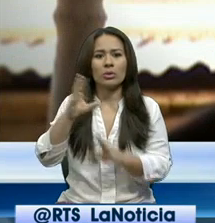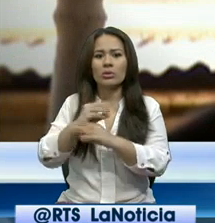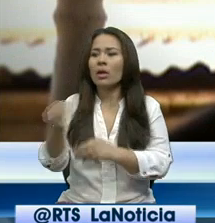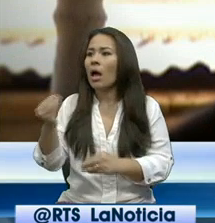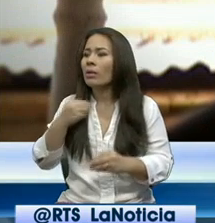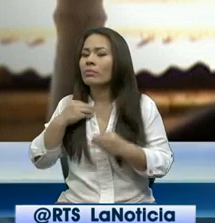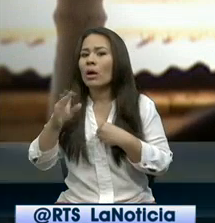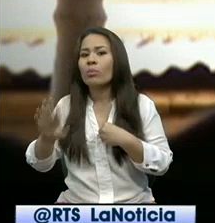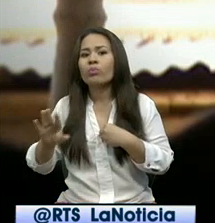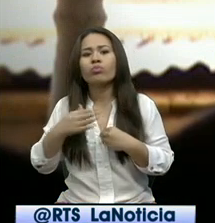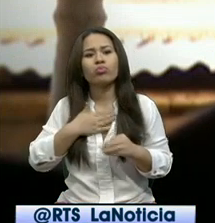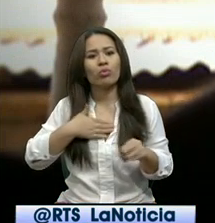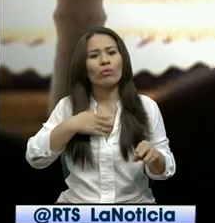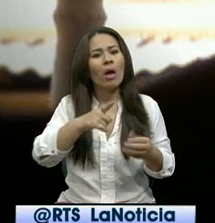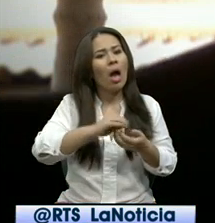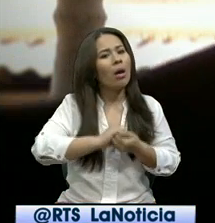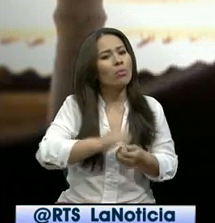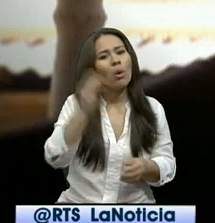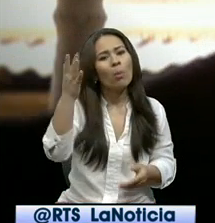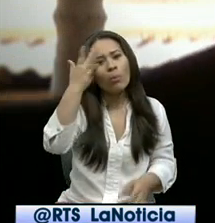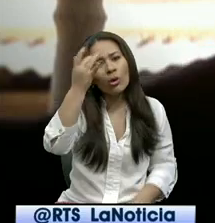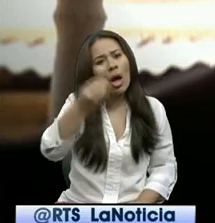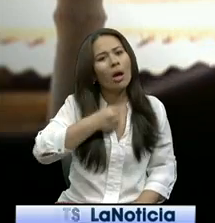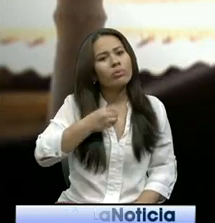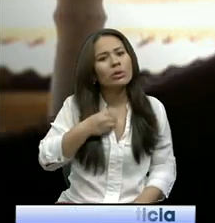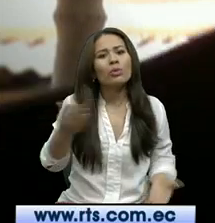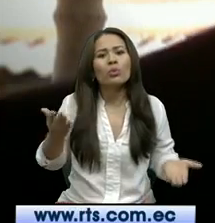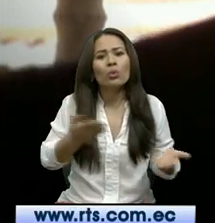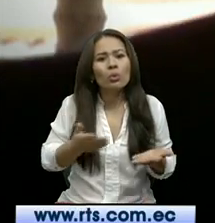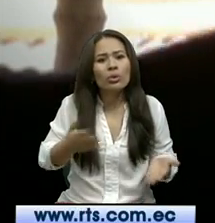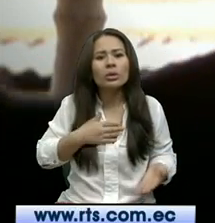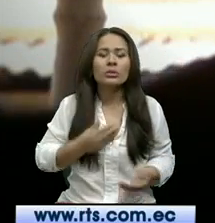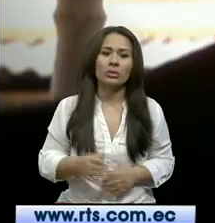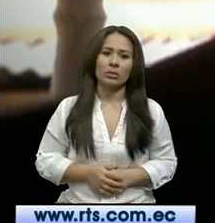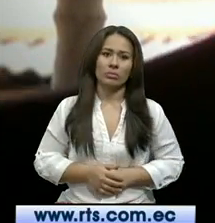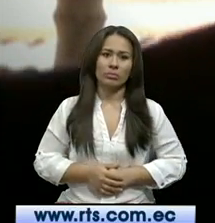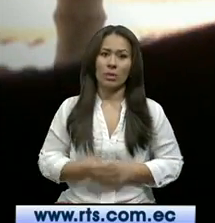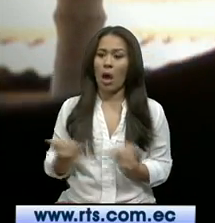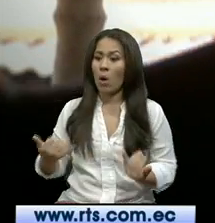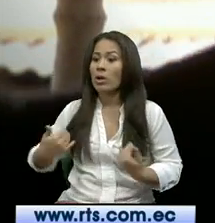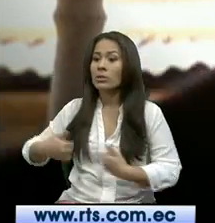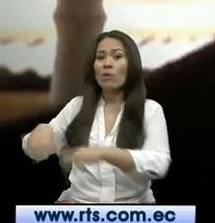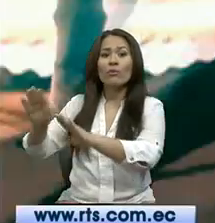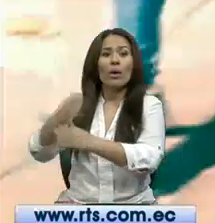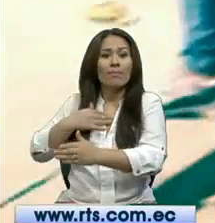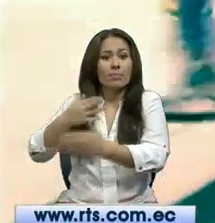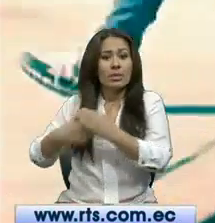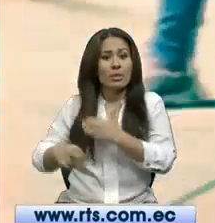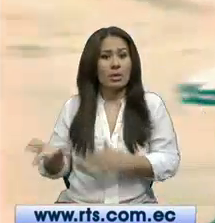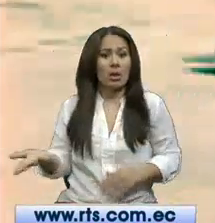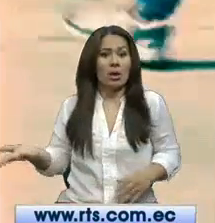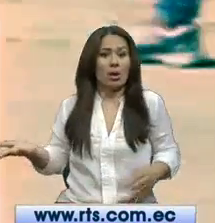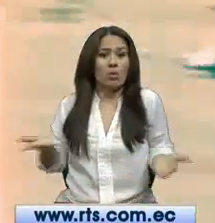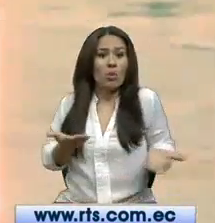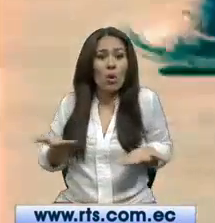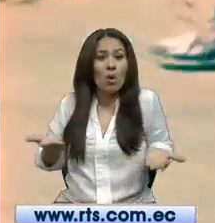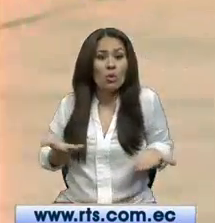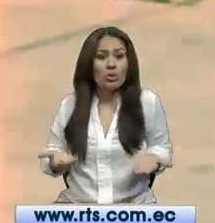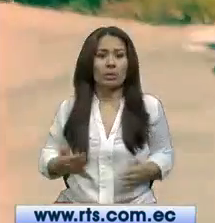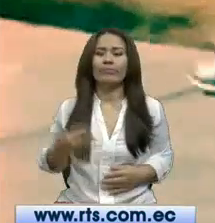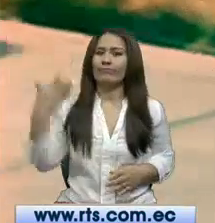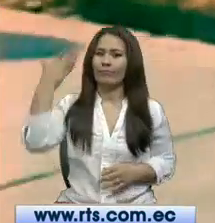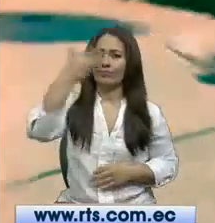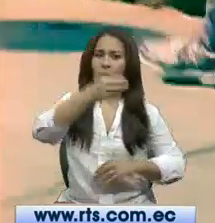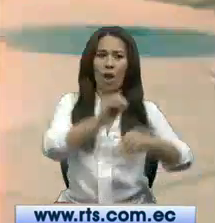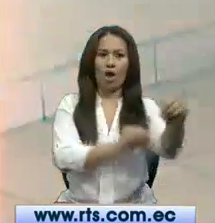a mis amigos que me conocen hace años, que por qué no me vienen a decir las cosas, sino que cuando ya pasó esto me vienen a decir recién anoche. Acudió entonces a las